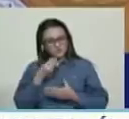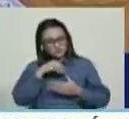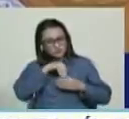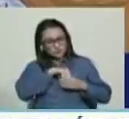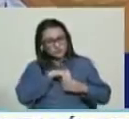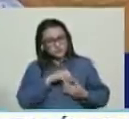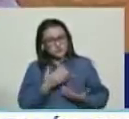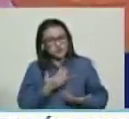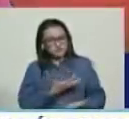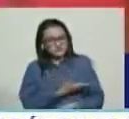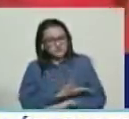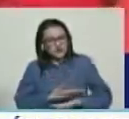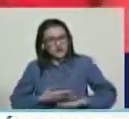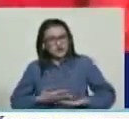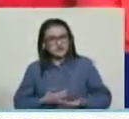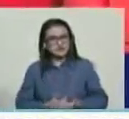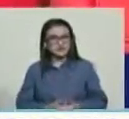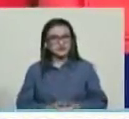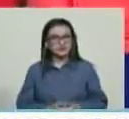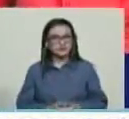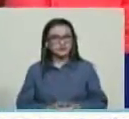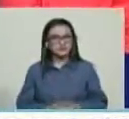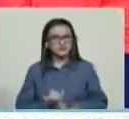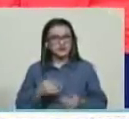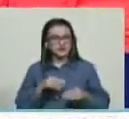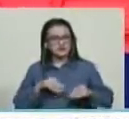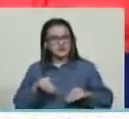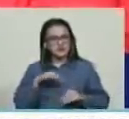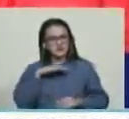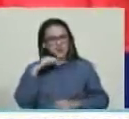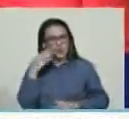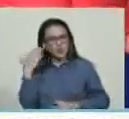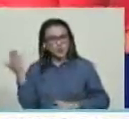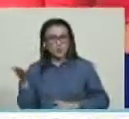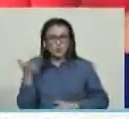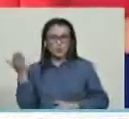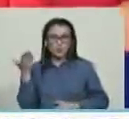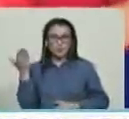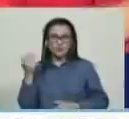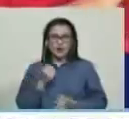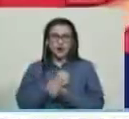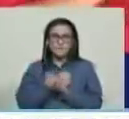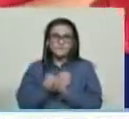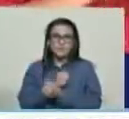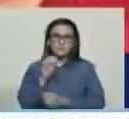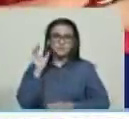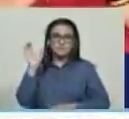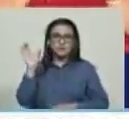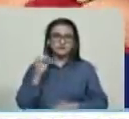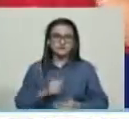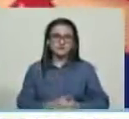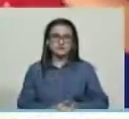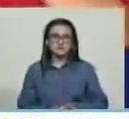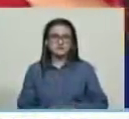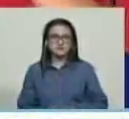venas, que estaba pisando esta tierra, y nos sentimos llenos de orgullo y de amor por esta patria y de entrega.